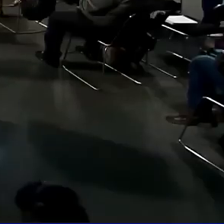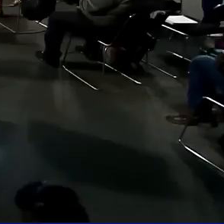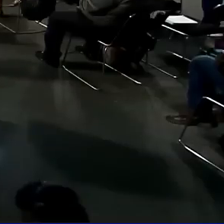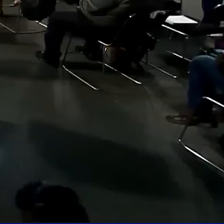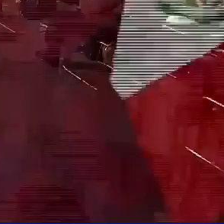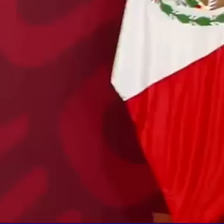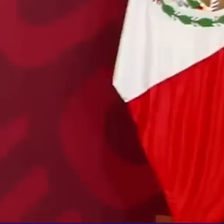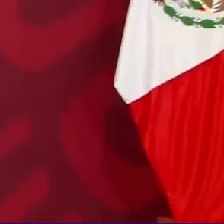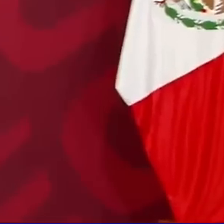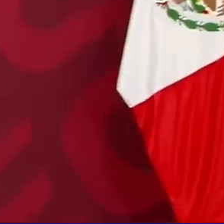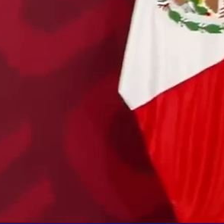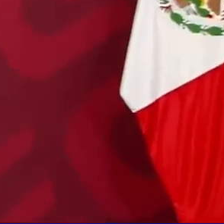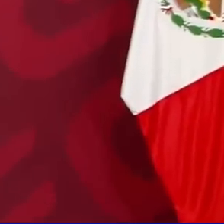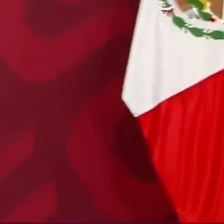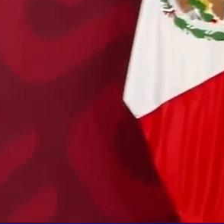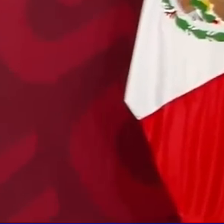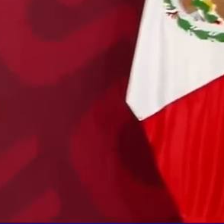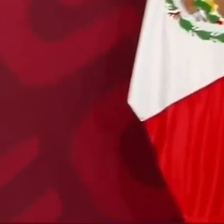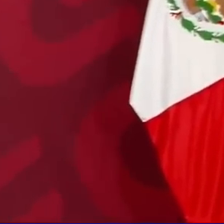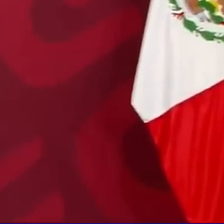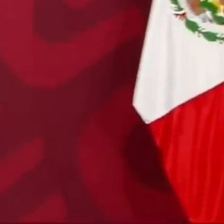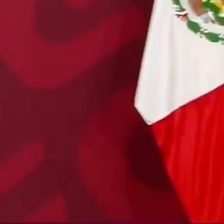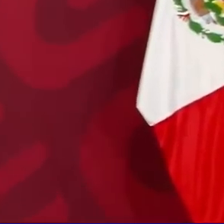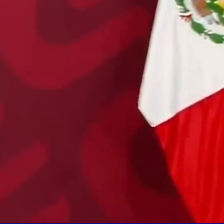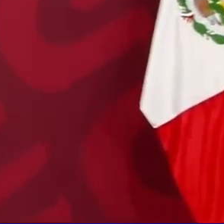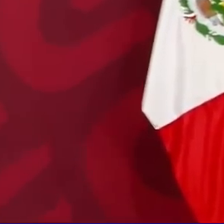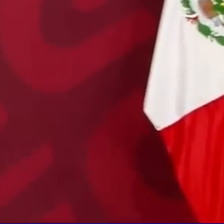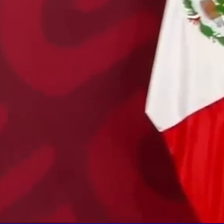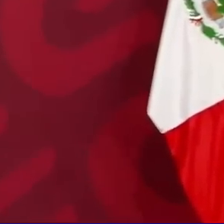muy fraterna, muy humana, pero hay sectores